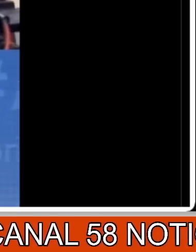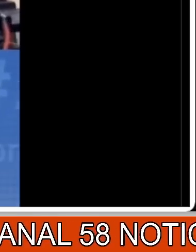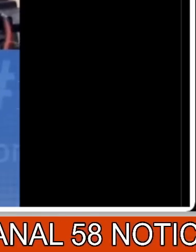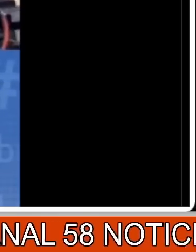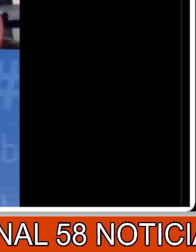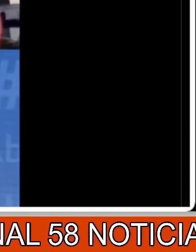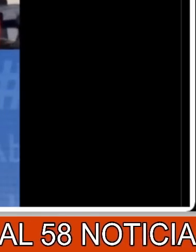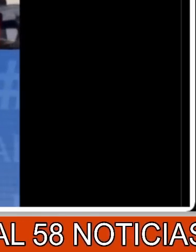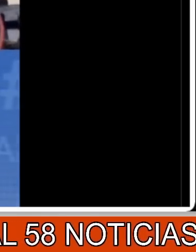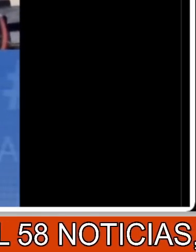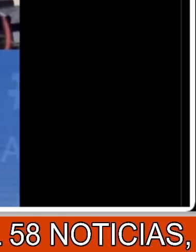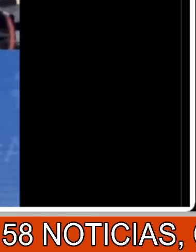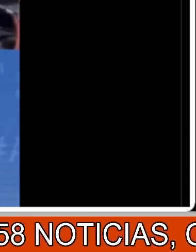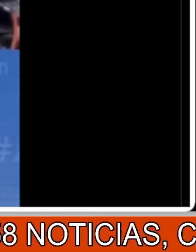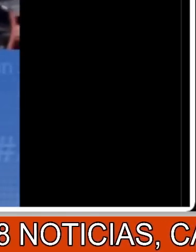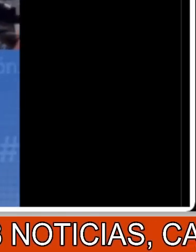desde este